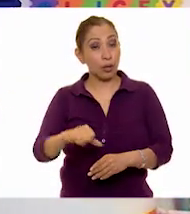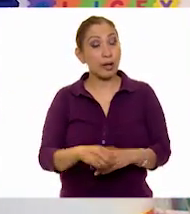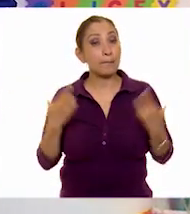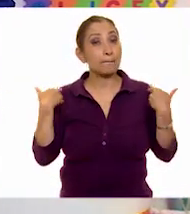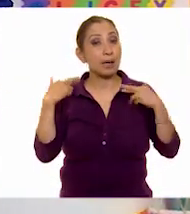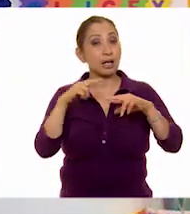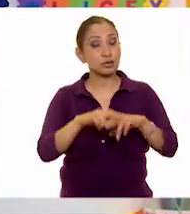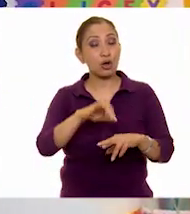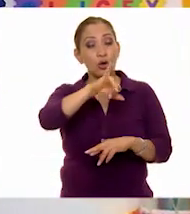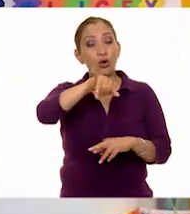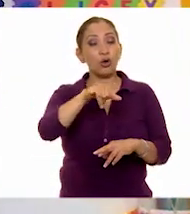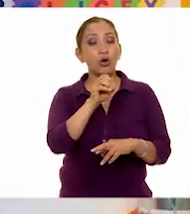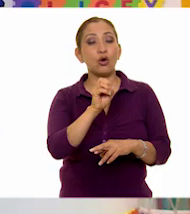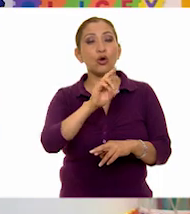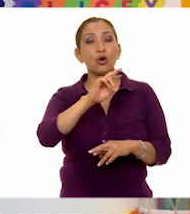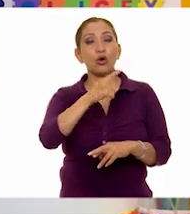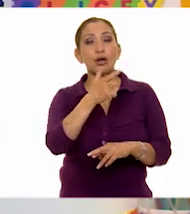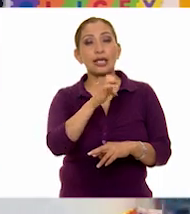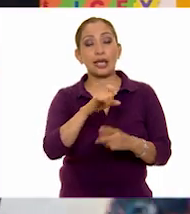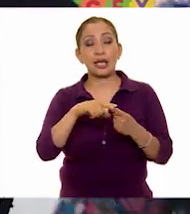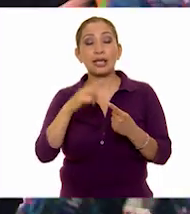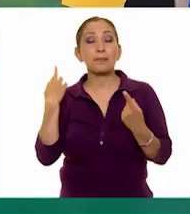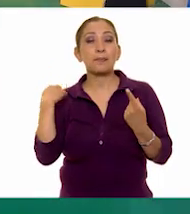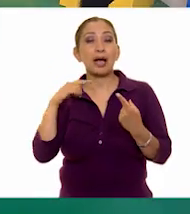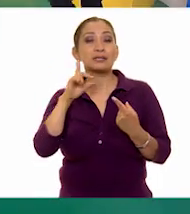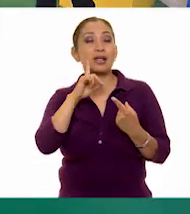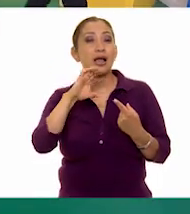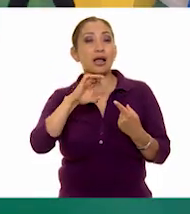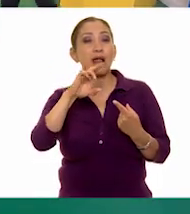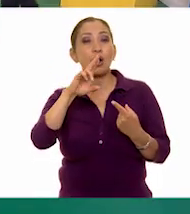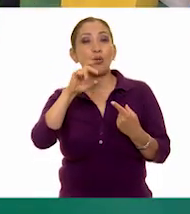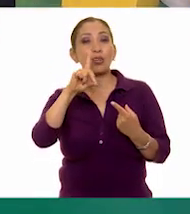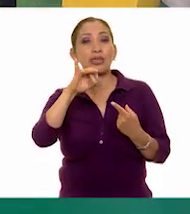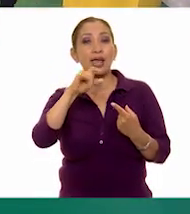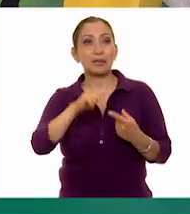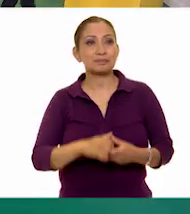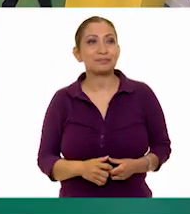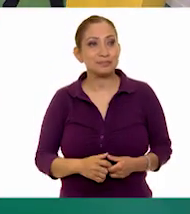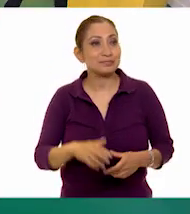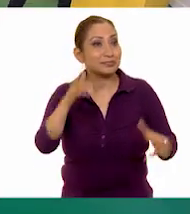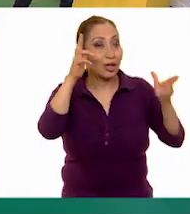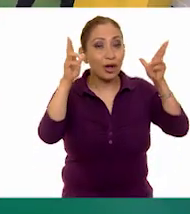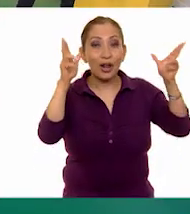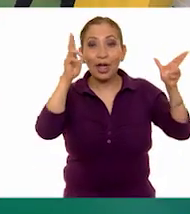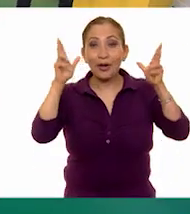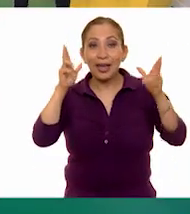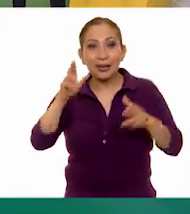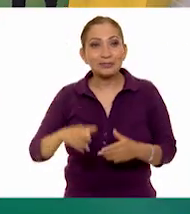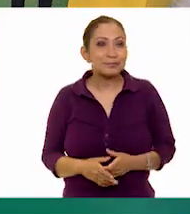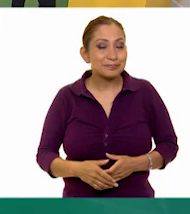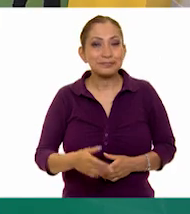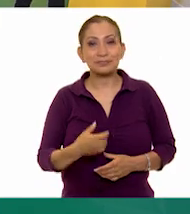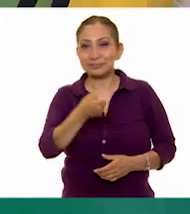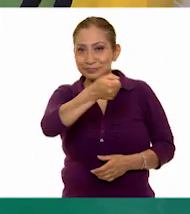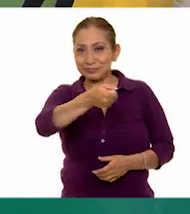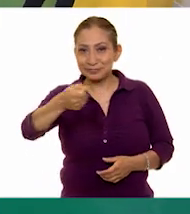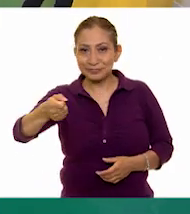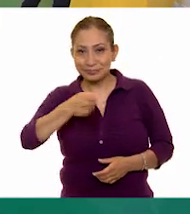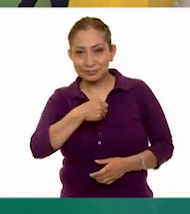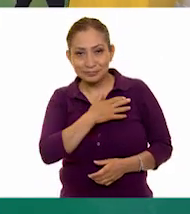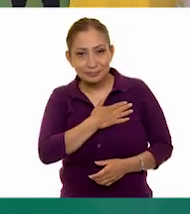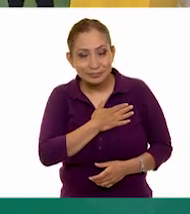el maestro Jorge y la maestra Claudia, bienvenidos. Hola, Pepe. Hola, maestra Claudia. Pepe. Hola, Jorge. Los saludo con el